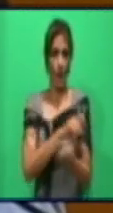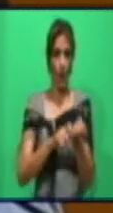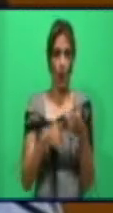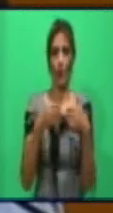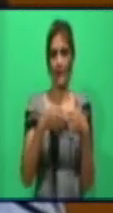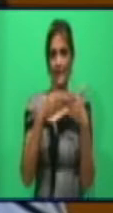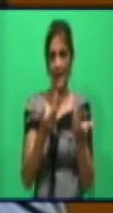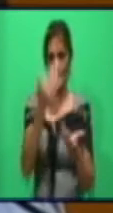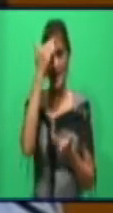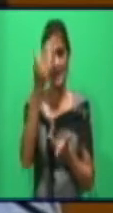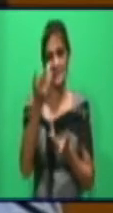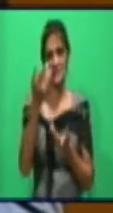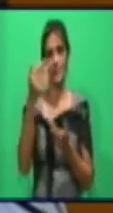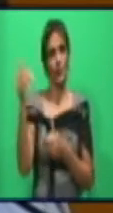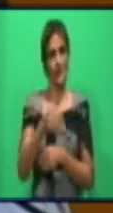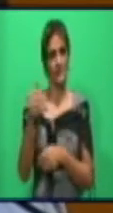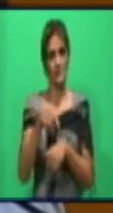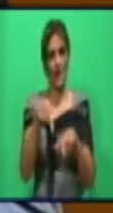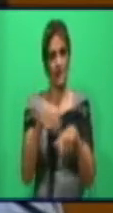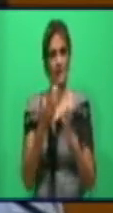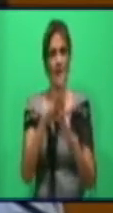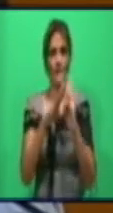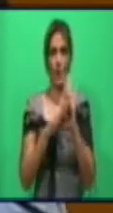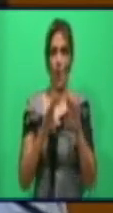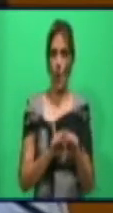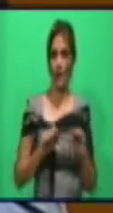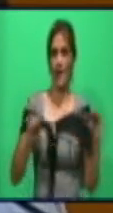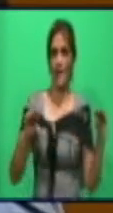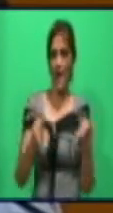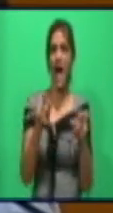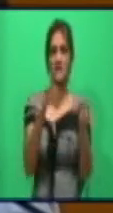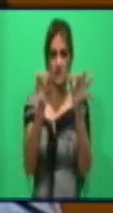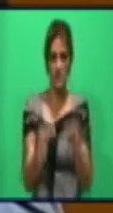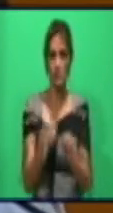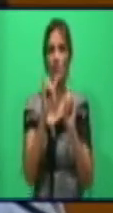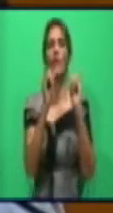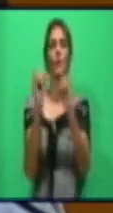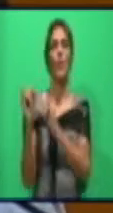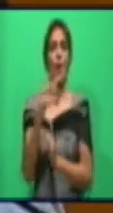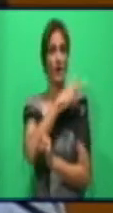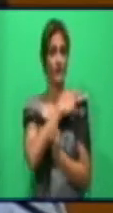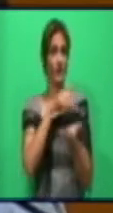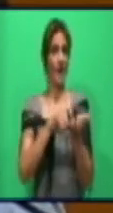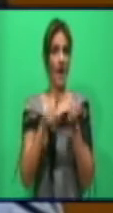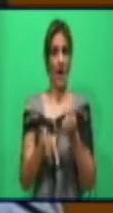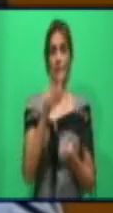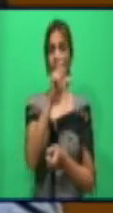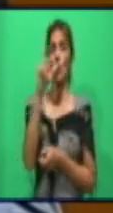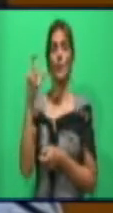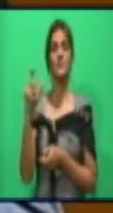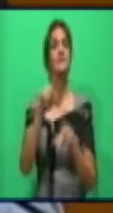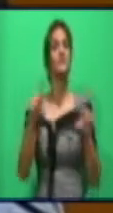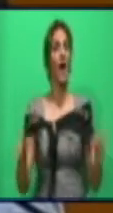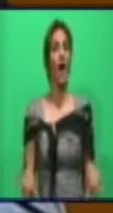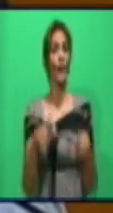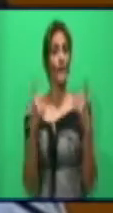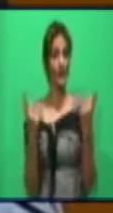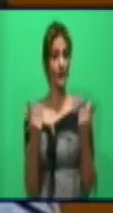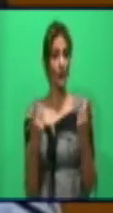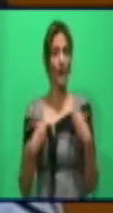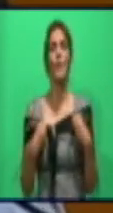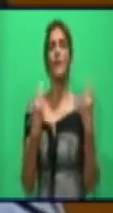como lo informó el secretario en la provincia y se ha cumplido vamos a dedicar